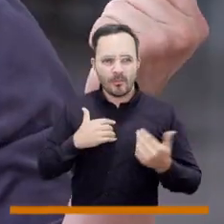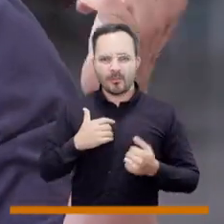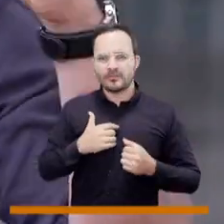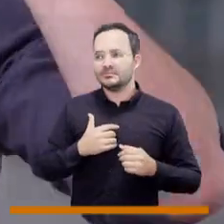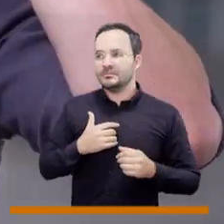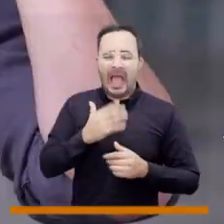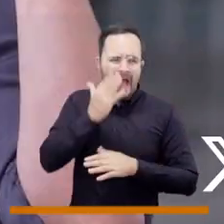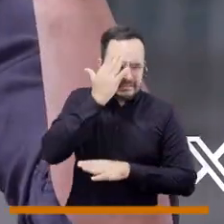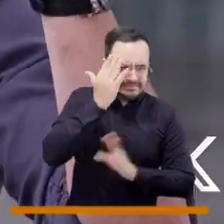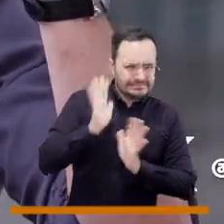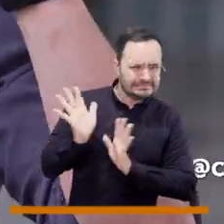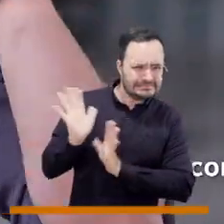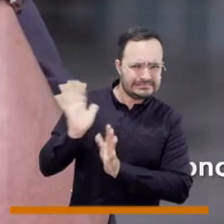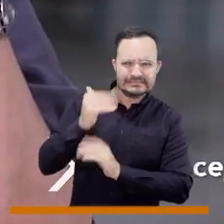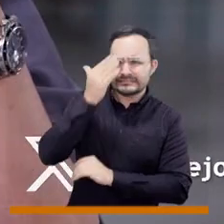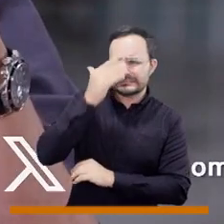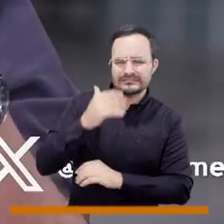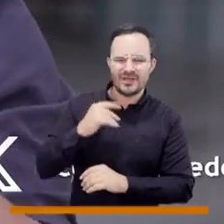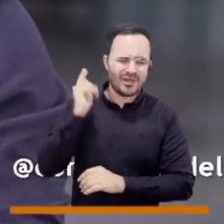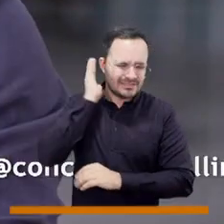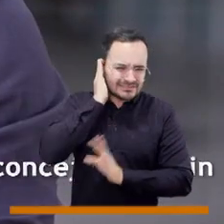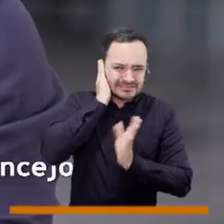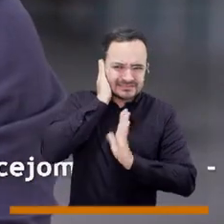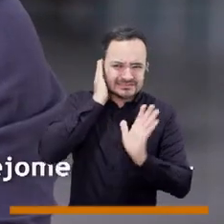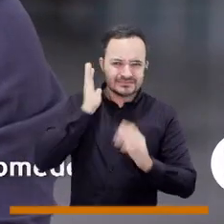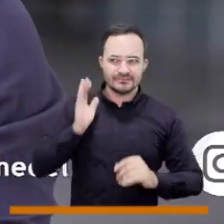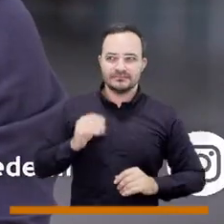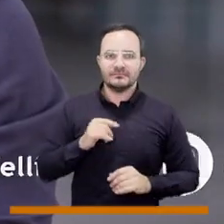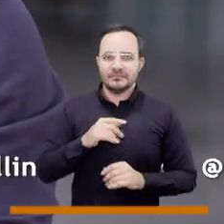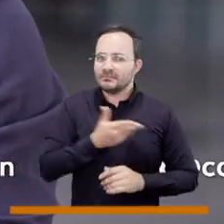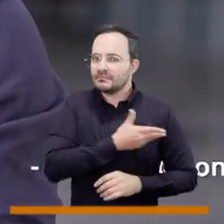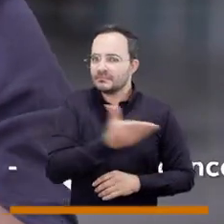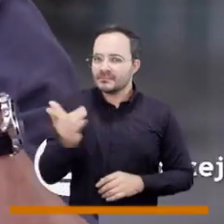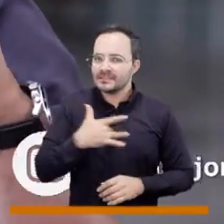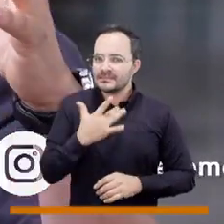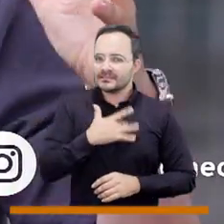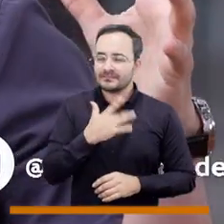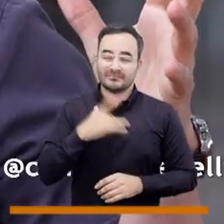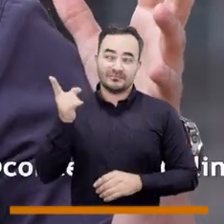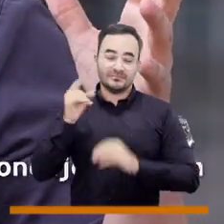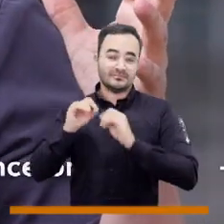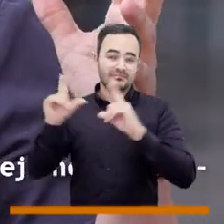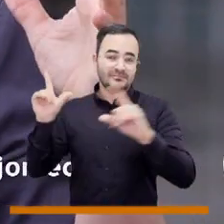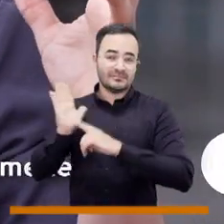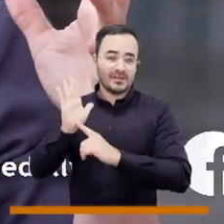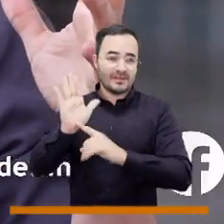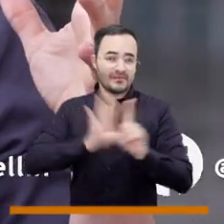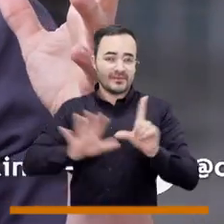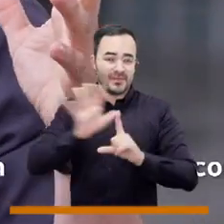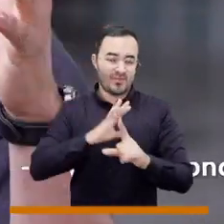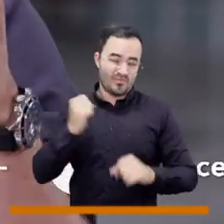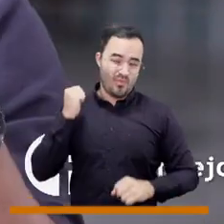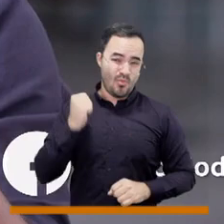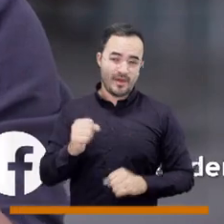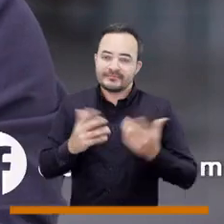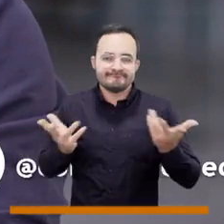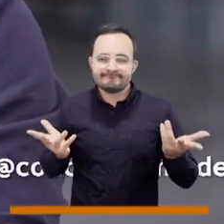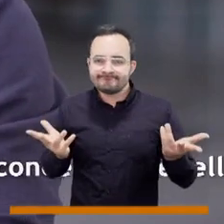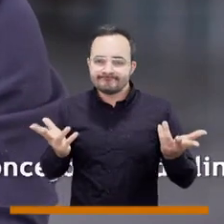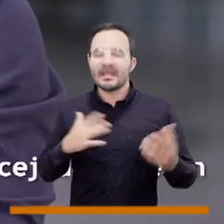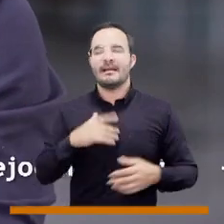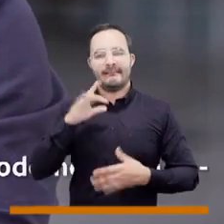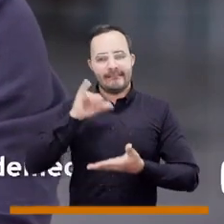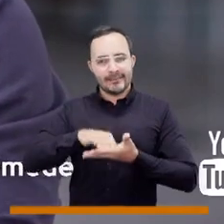los ojos, nadie quería escuchar, nadie quería ver, porque es crudo el video. Pero eso es lo que